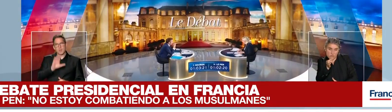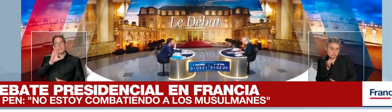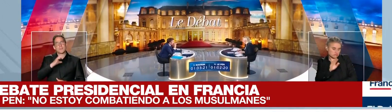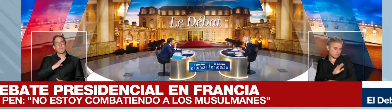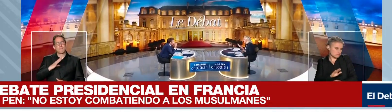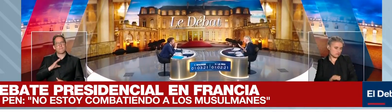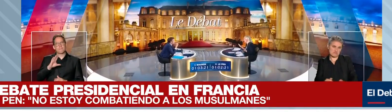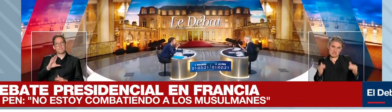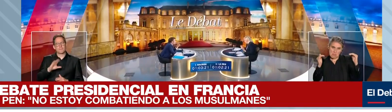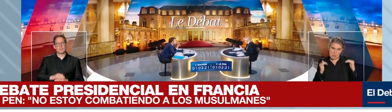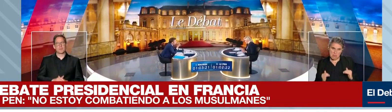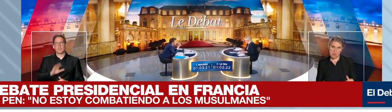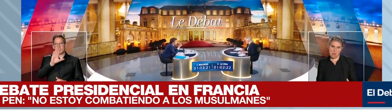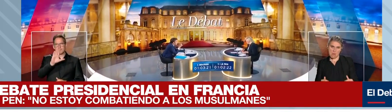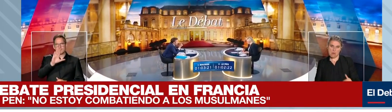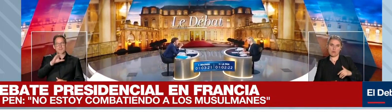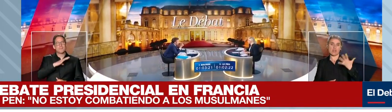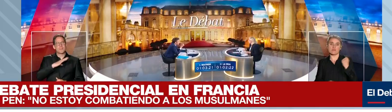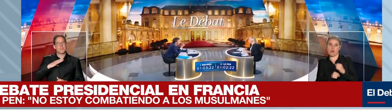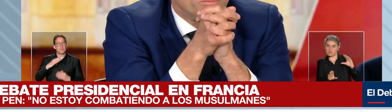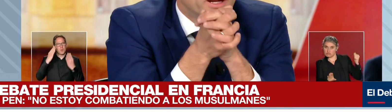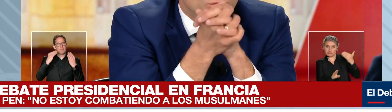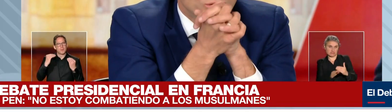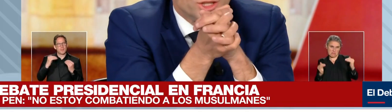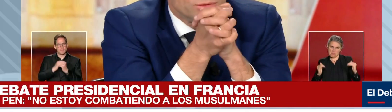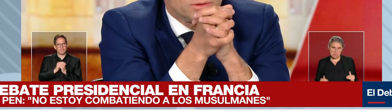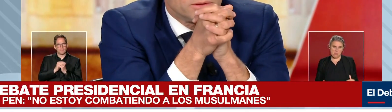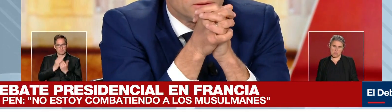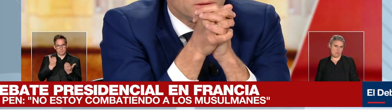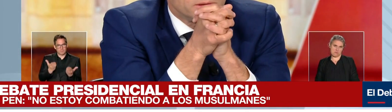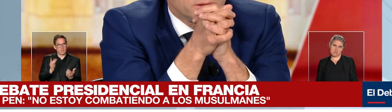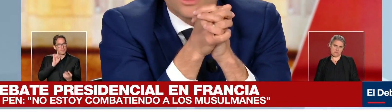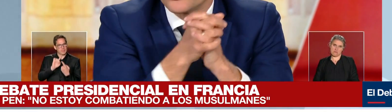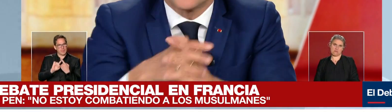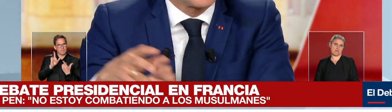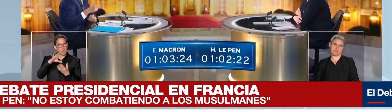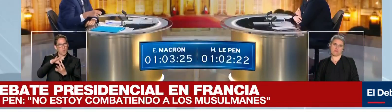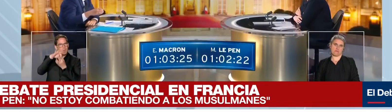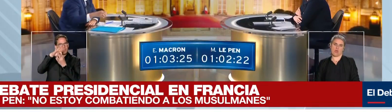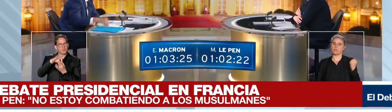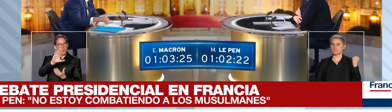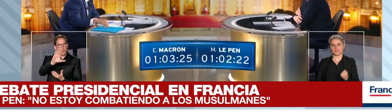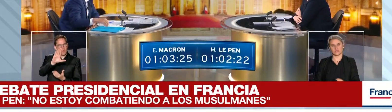de los balances de los últimos 15 años. Estamos hablando de religión.